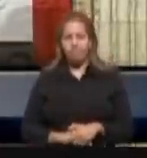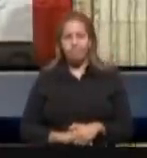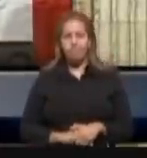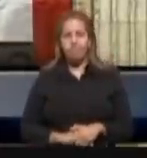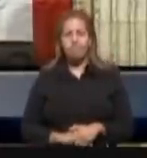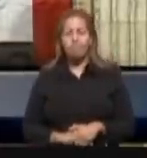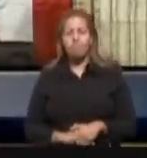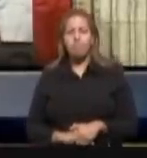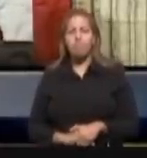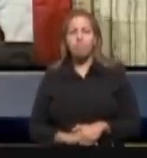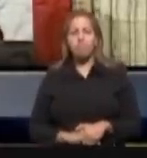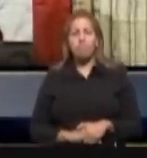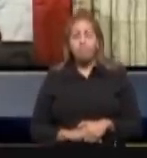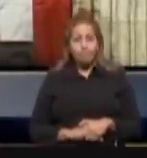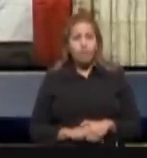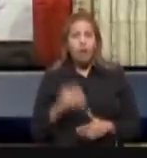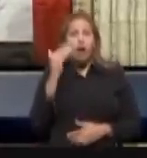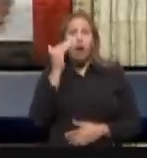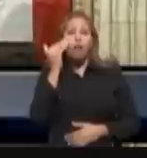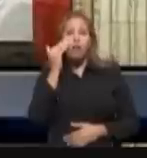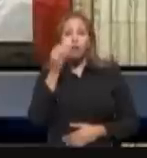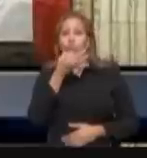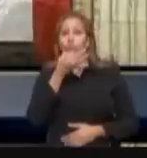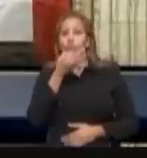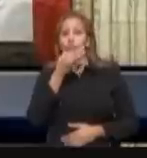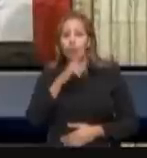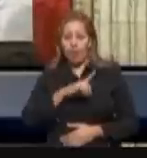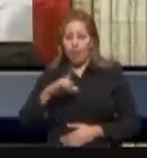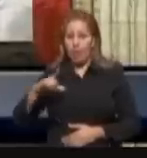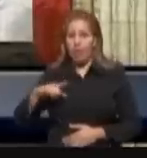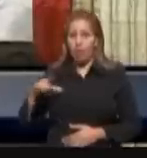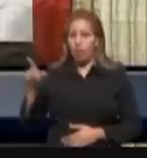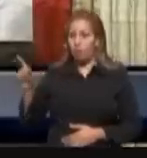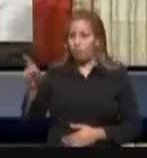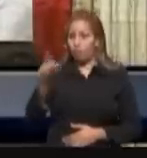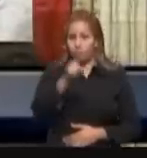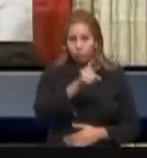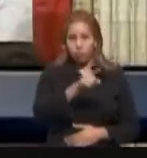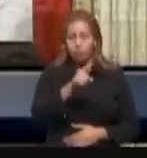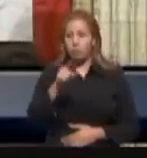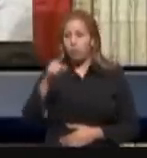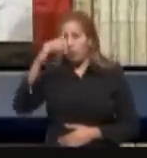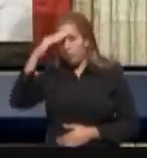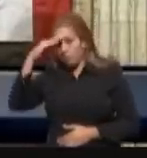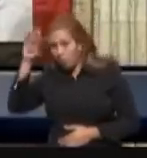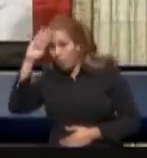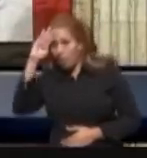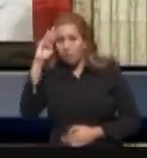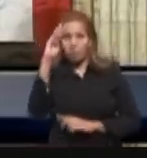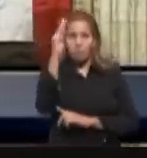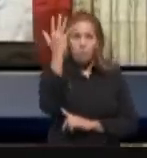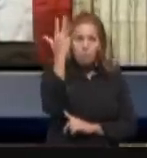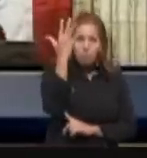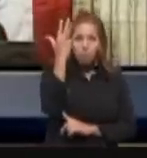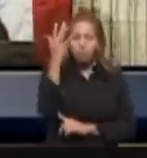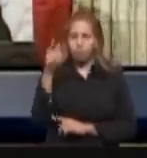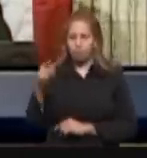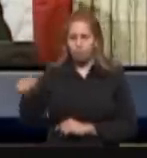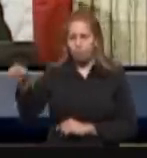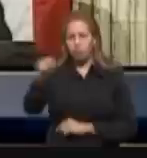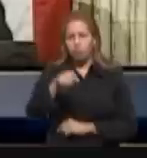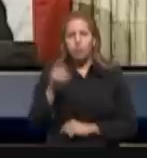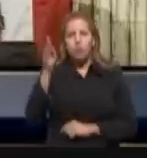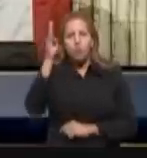Sé que en los próximos días, legisladores tanto de mayoría como de la minoría se darán a la